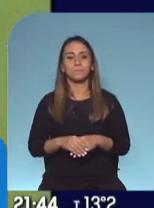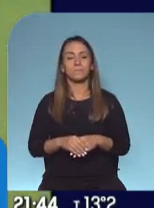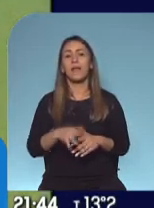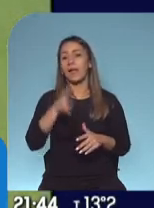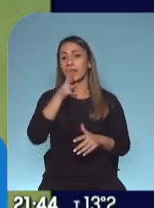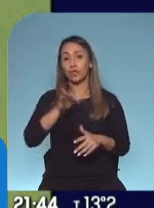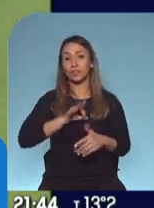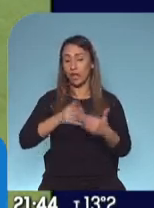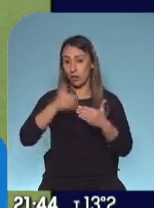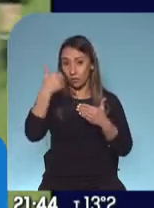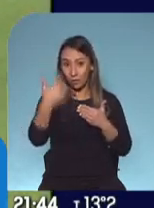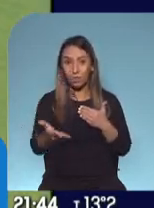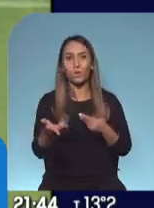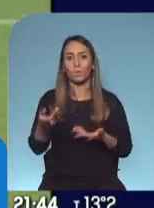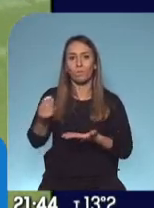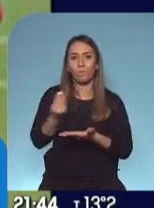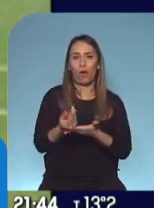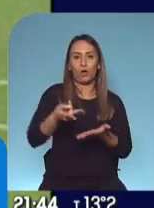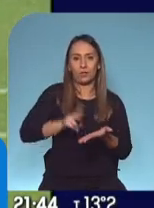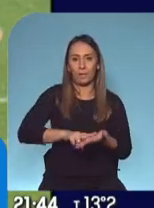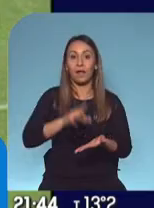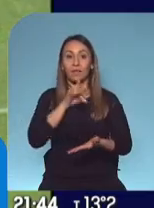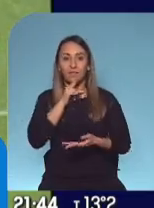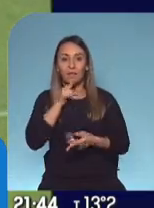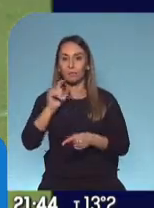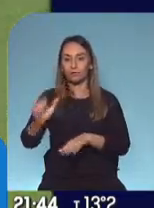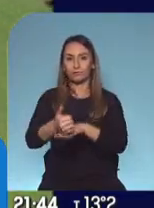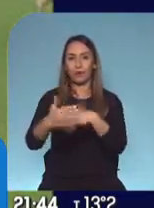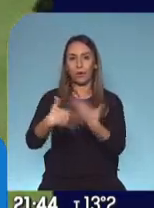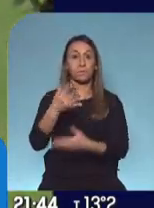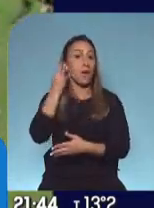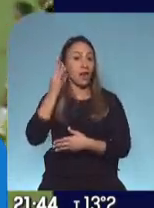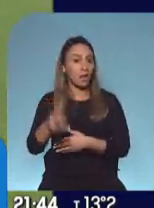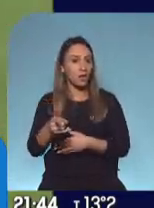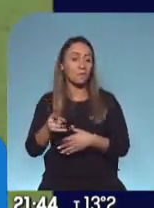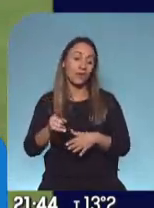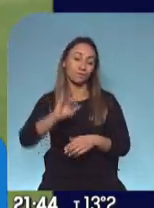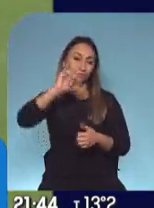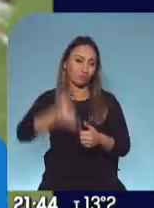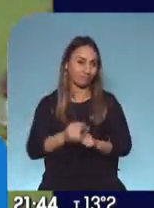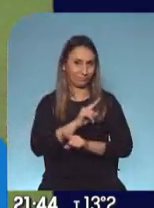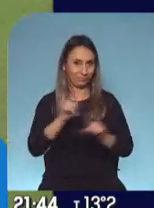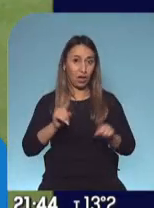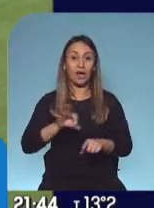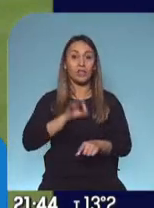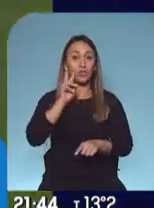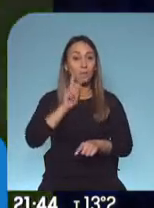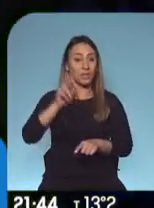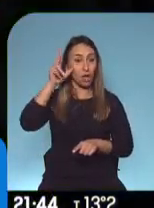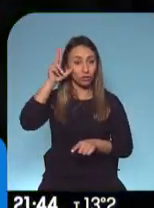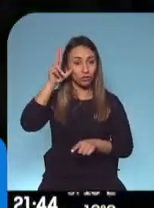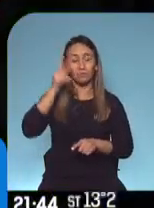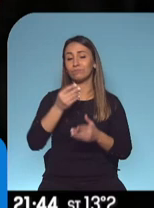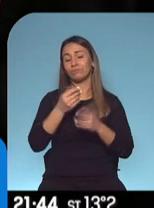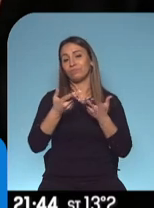14 años después, volvió a dirigir a Boca con Maradona como emblema, pero esta vez sin éxito. En 2008 se retiró definitivamente